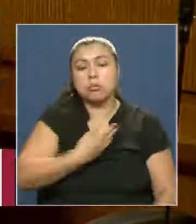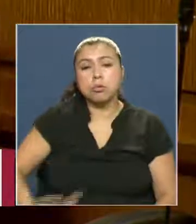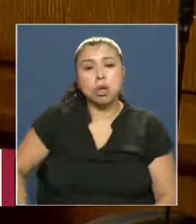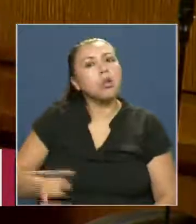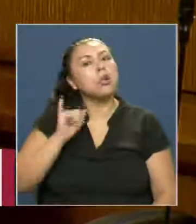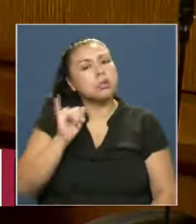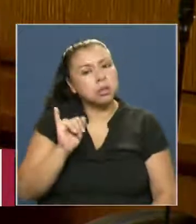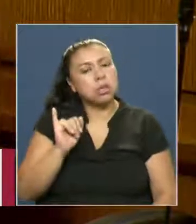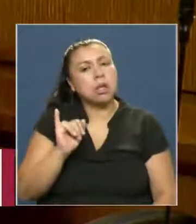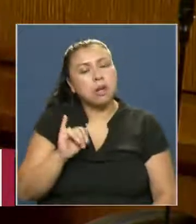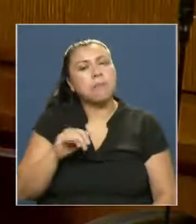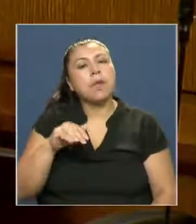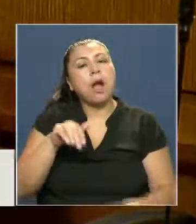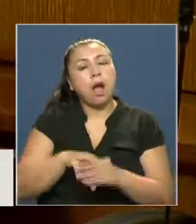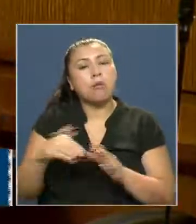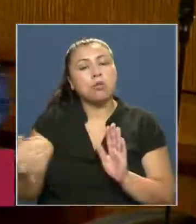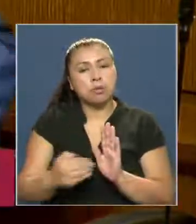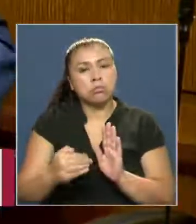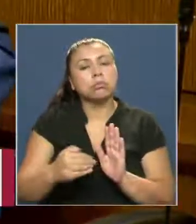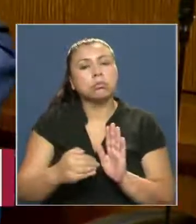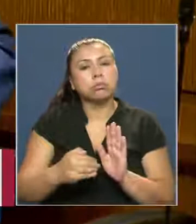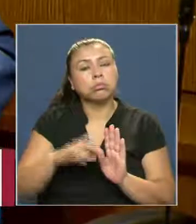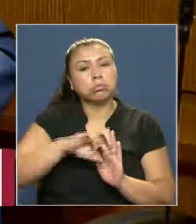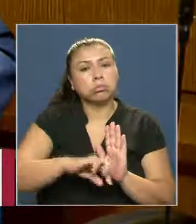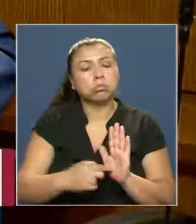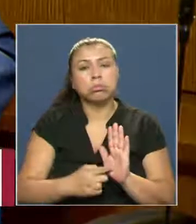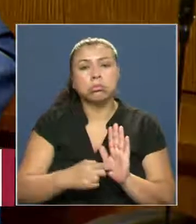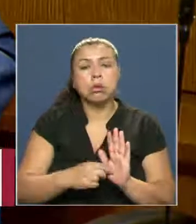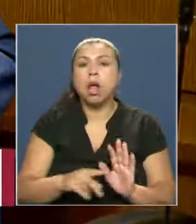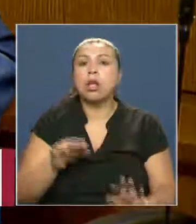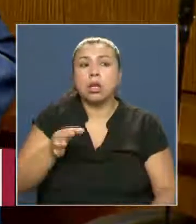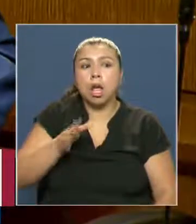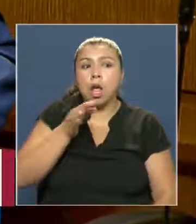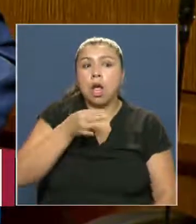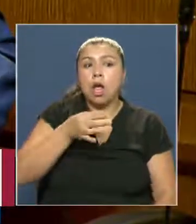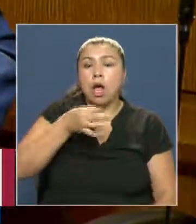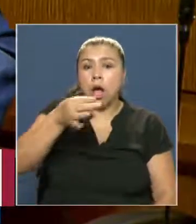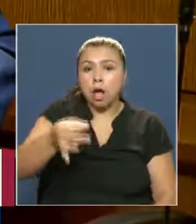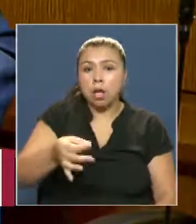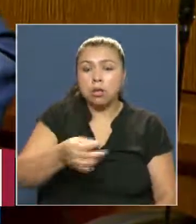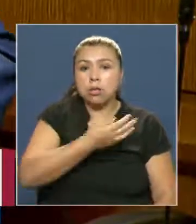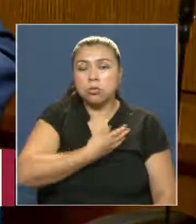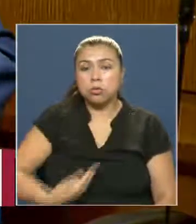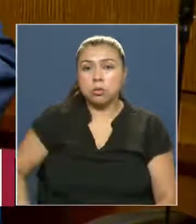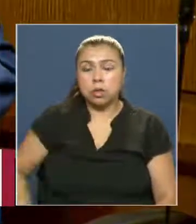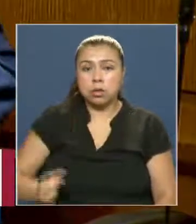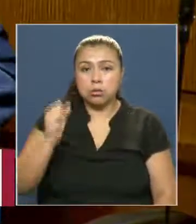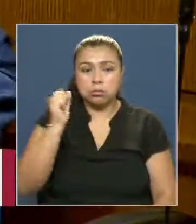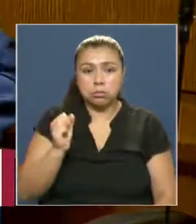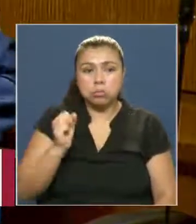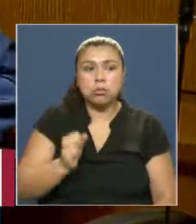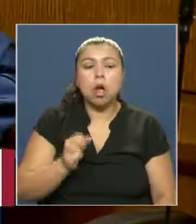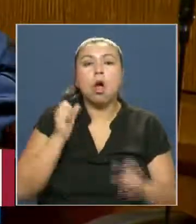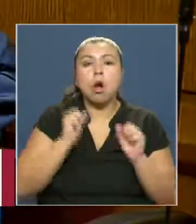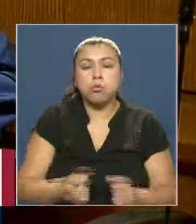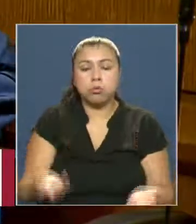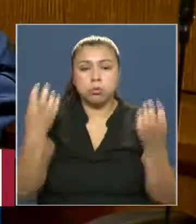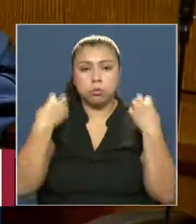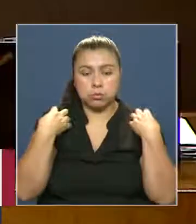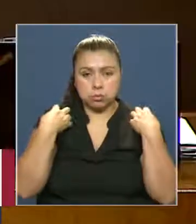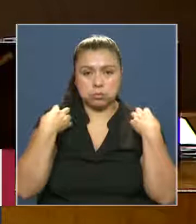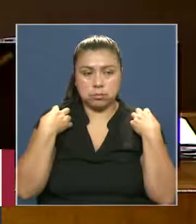cierto, a favor de esta iniciativa, a pesar de que el Presidente de la República hoy día tiene las facultades para aplicarlo con el estado de catástrofe. He dicho,